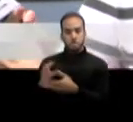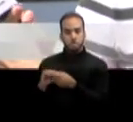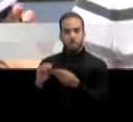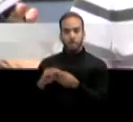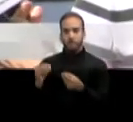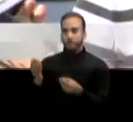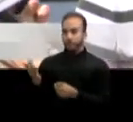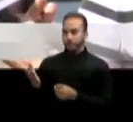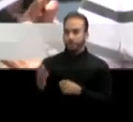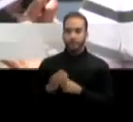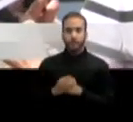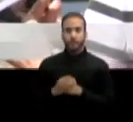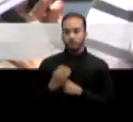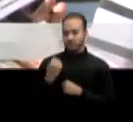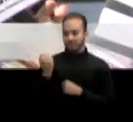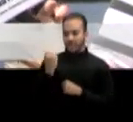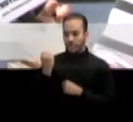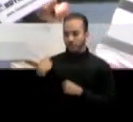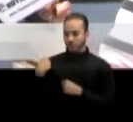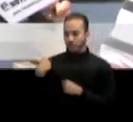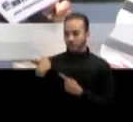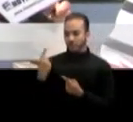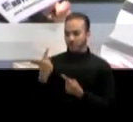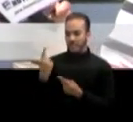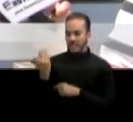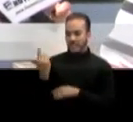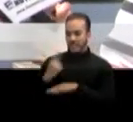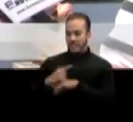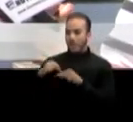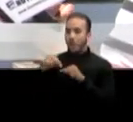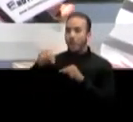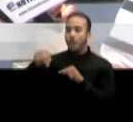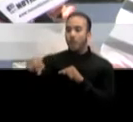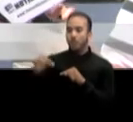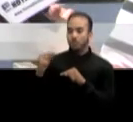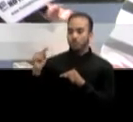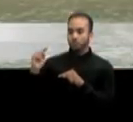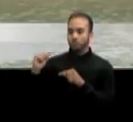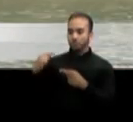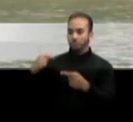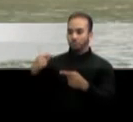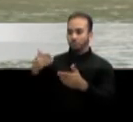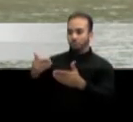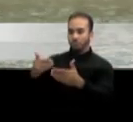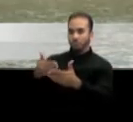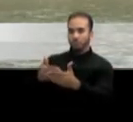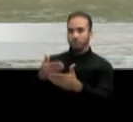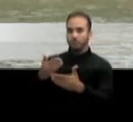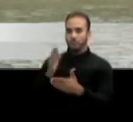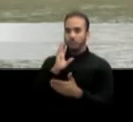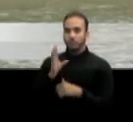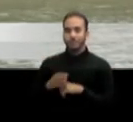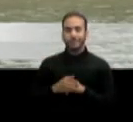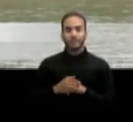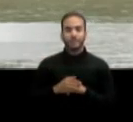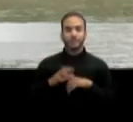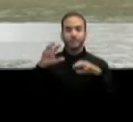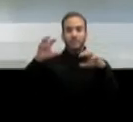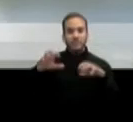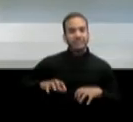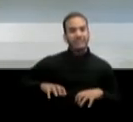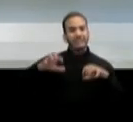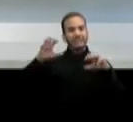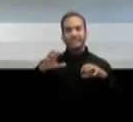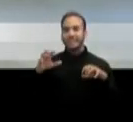estábamos diciendo 10 a 15 días, obviamente han pasado días desde el sábado, así que los días se van reduciendo. No se habla de un pronóstico de mucha lluvia para el mes de